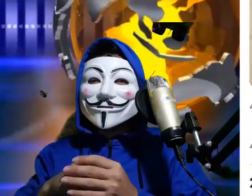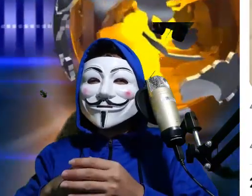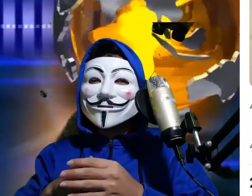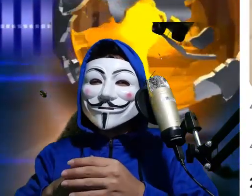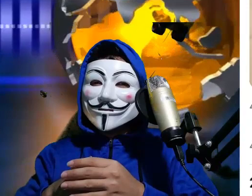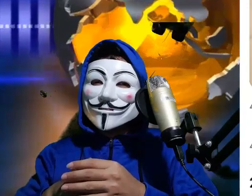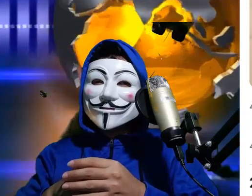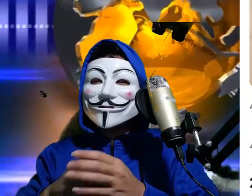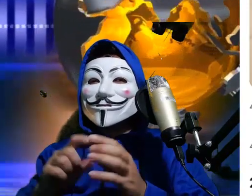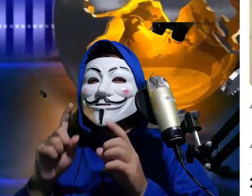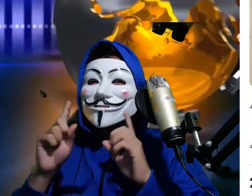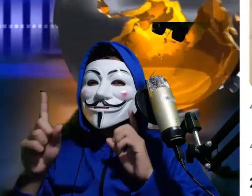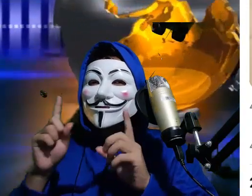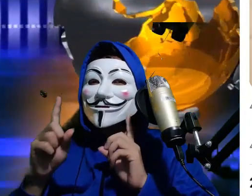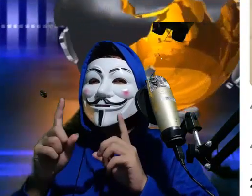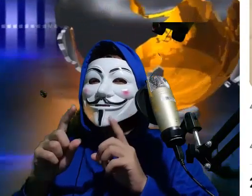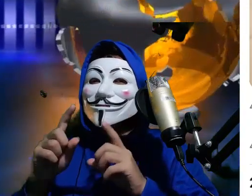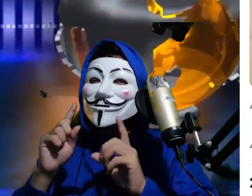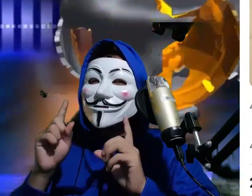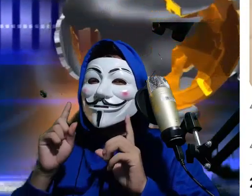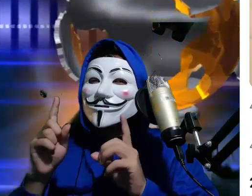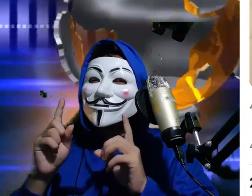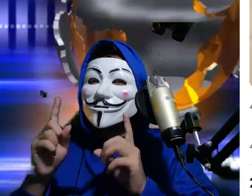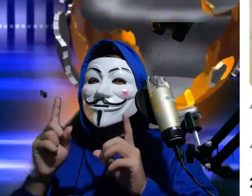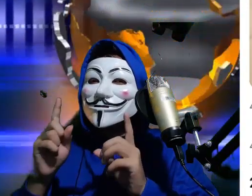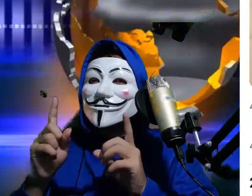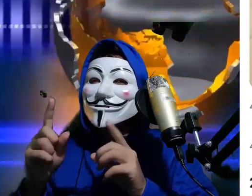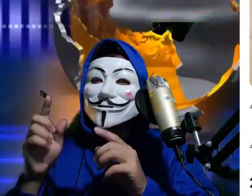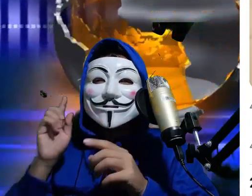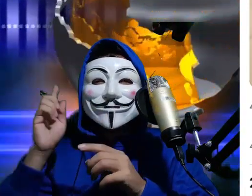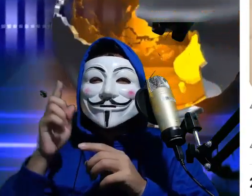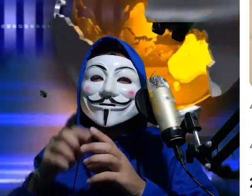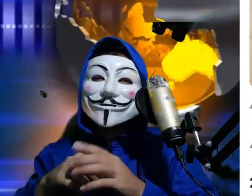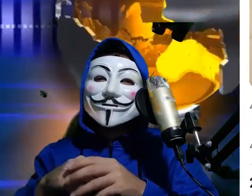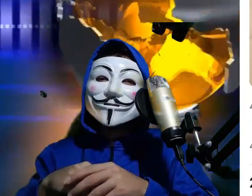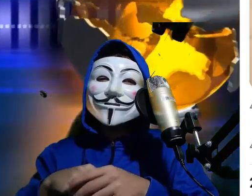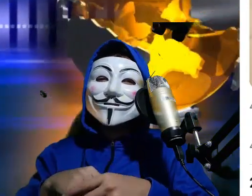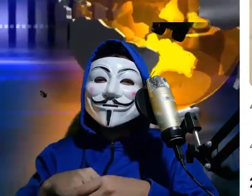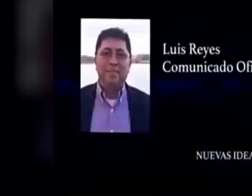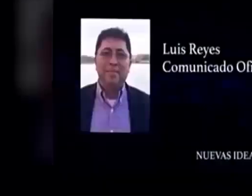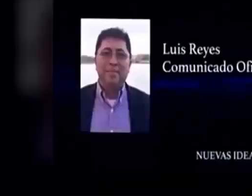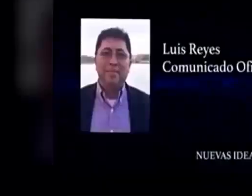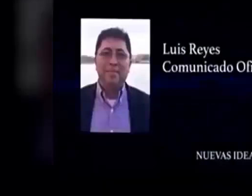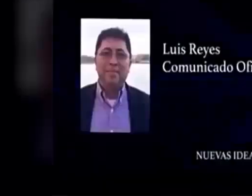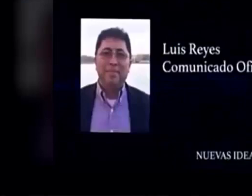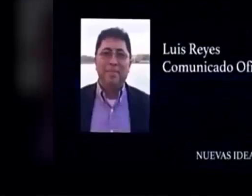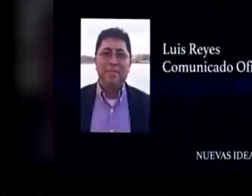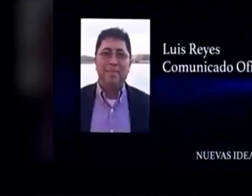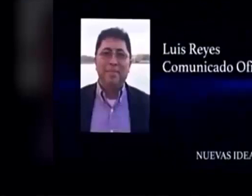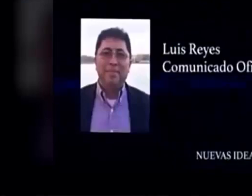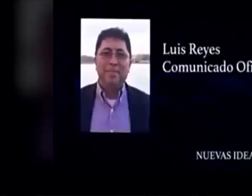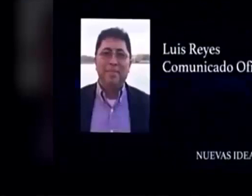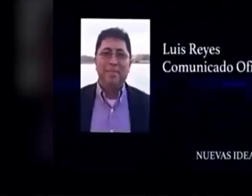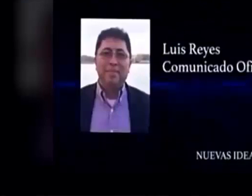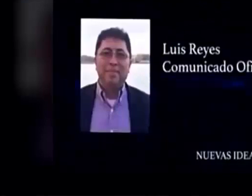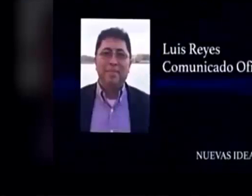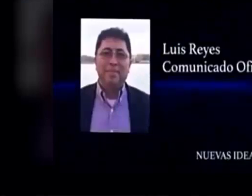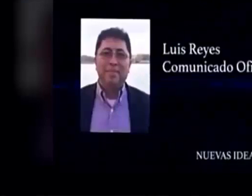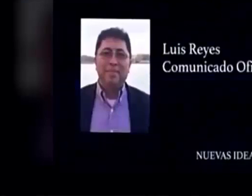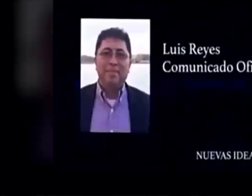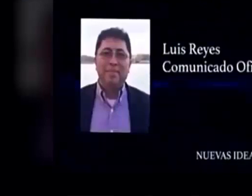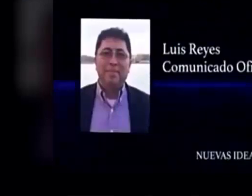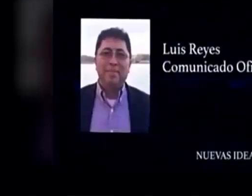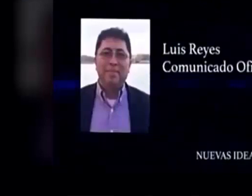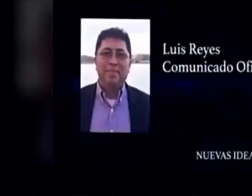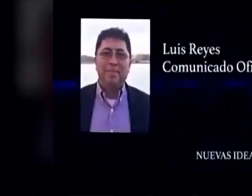de Bukele. Escuchemos los dos audios para ver si las voces coinciden. En los últimos días